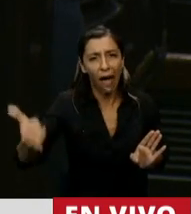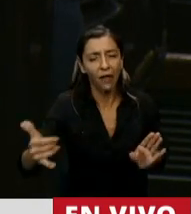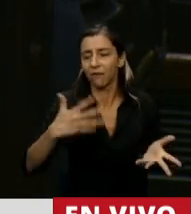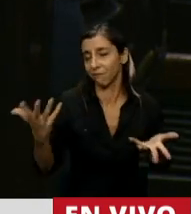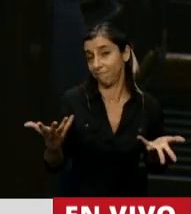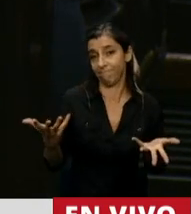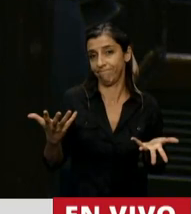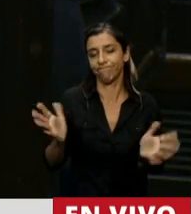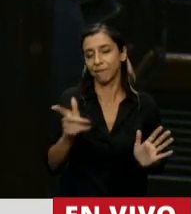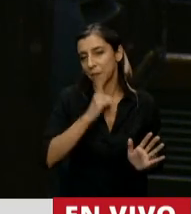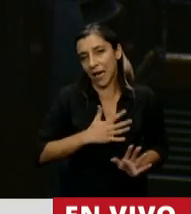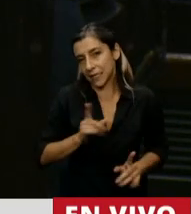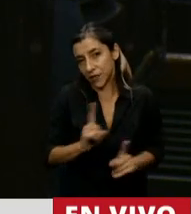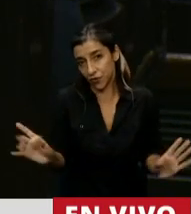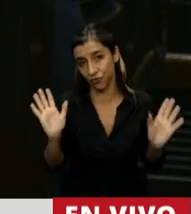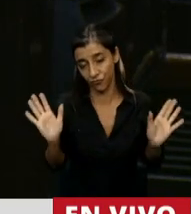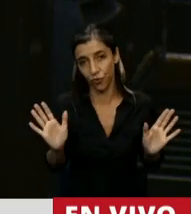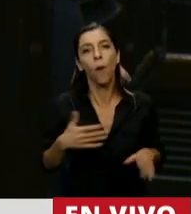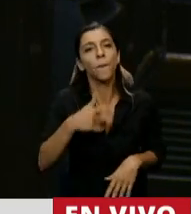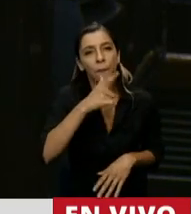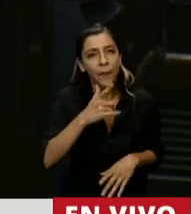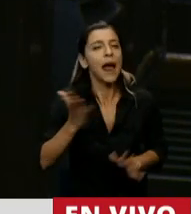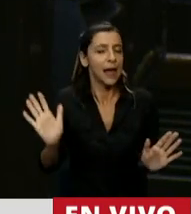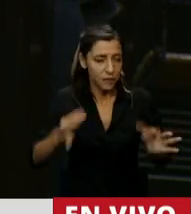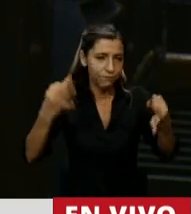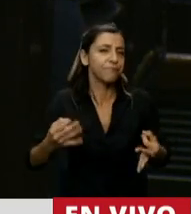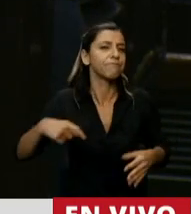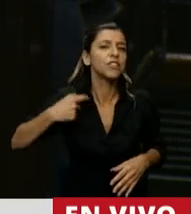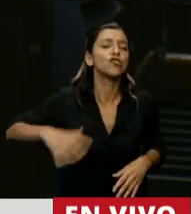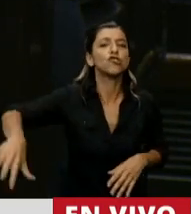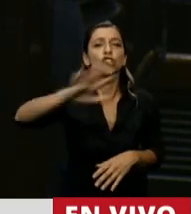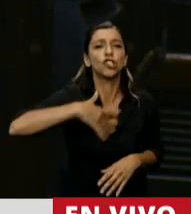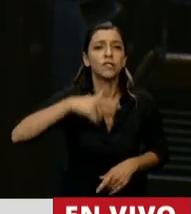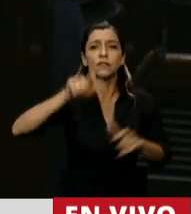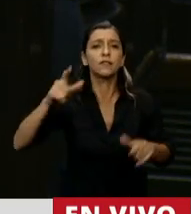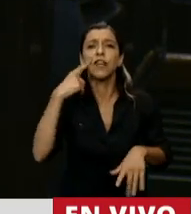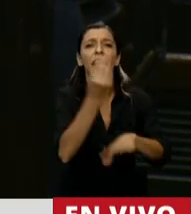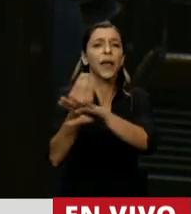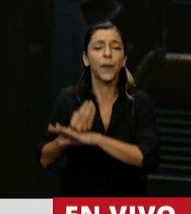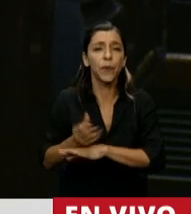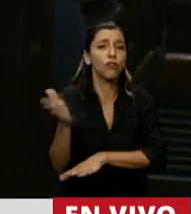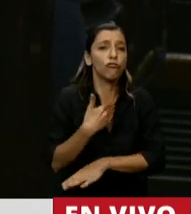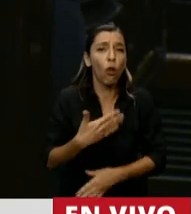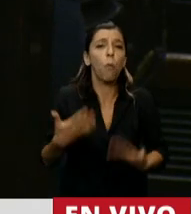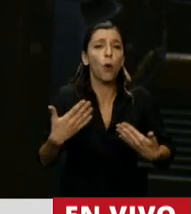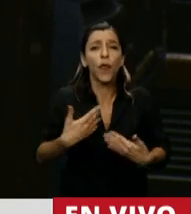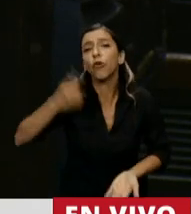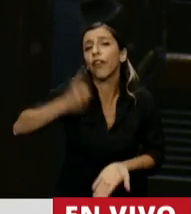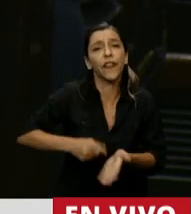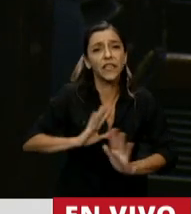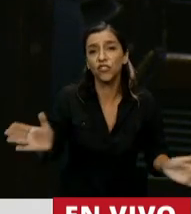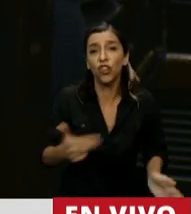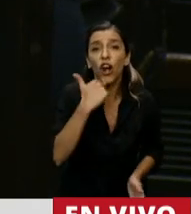segura que las mujeres, las parejas, todos los habitantes de nuestra nación tenemos derecho a planificar si queremos o no tener hijos y